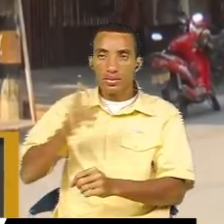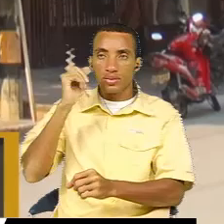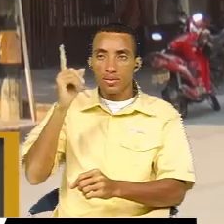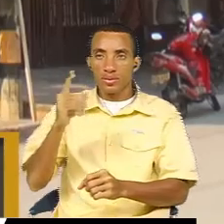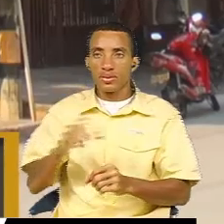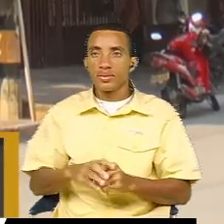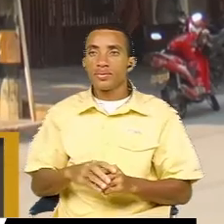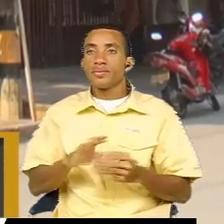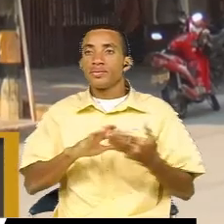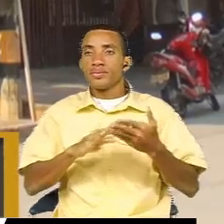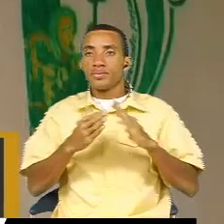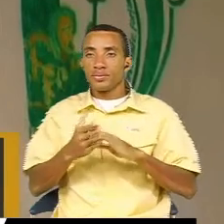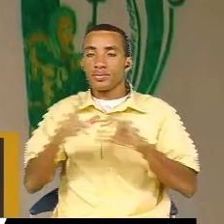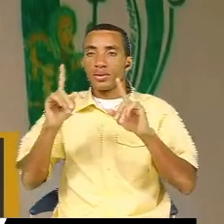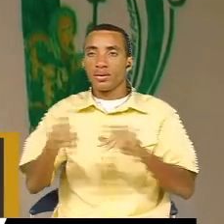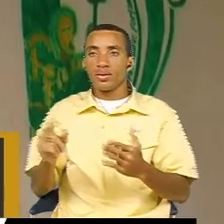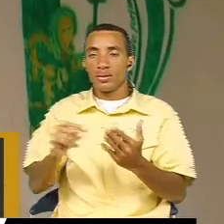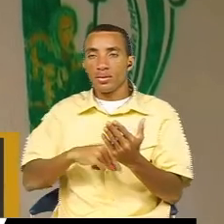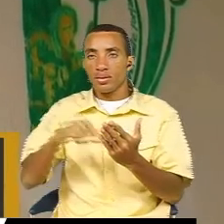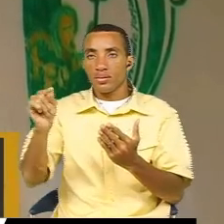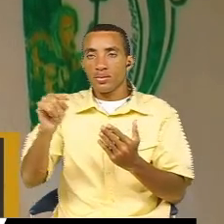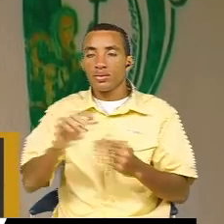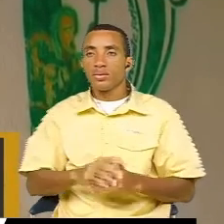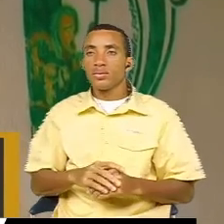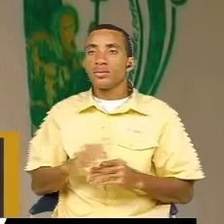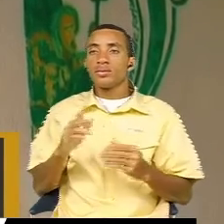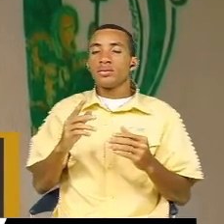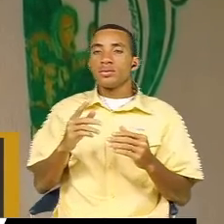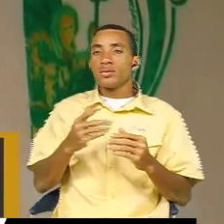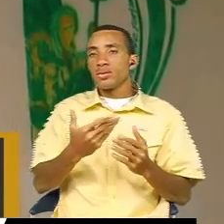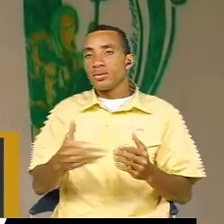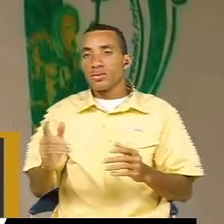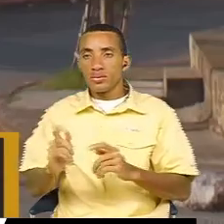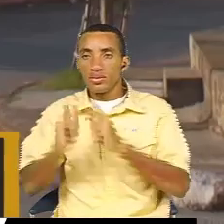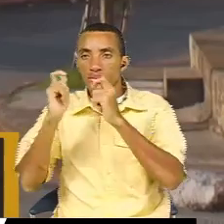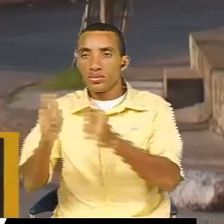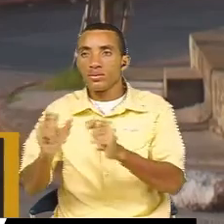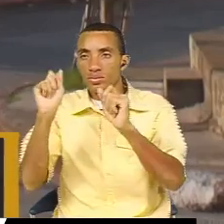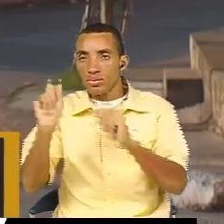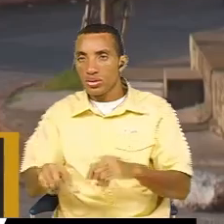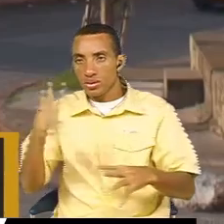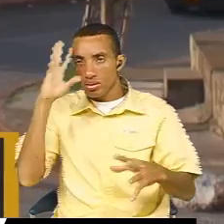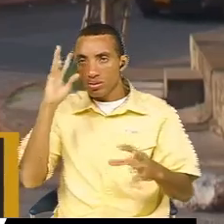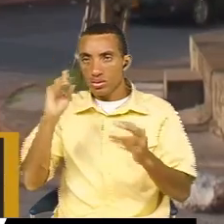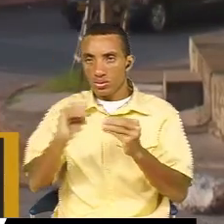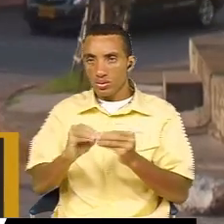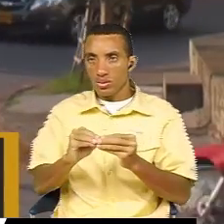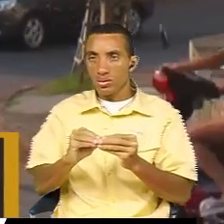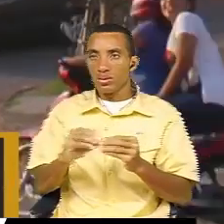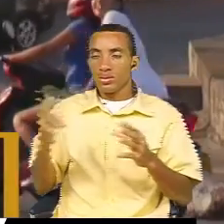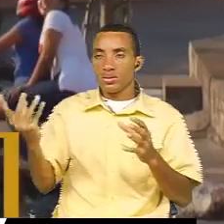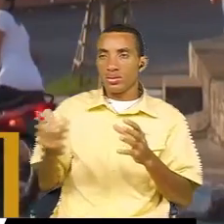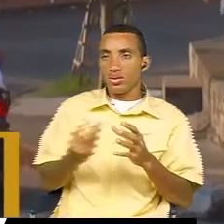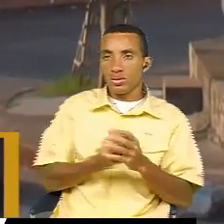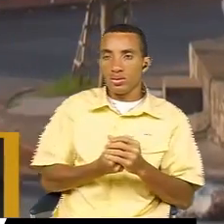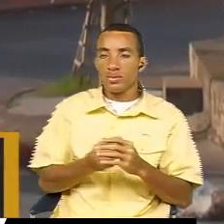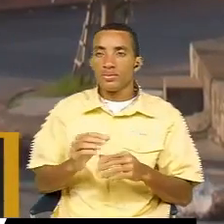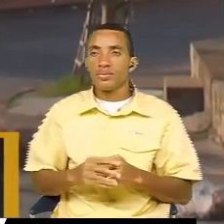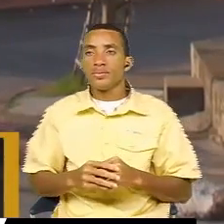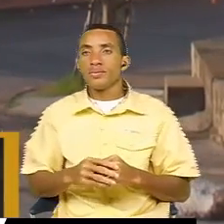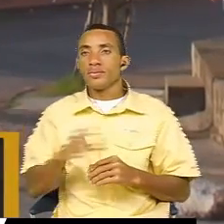administradoras locales, la aprobación de planes de desarrollo sectoriales y facultades para expedir acuerdos con carácter vinculante. Los ediles,